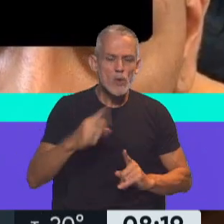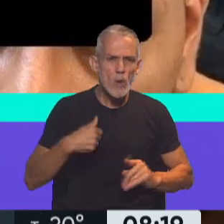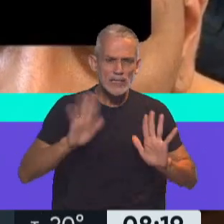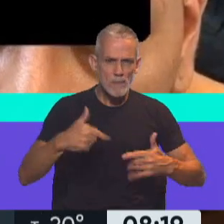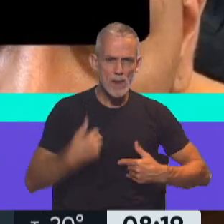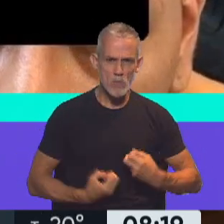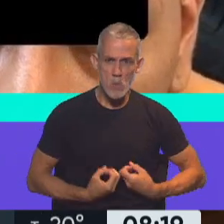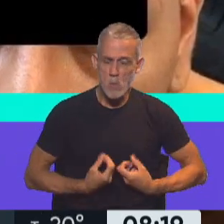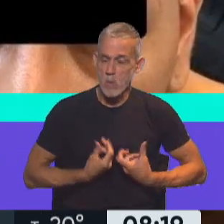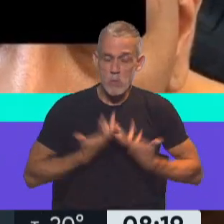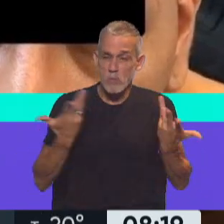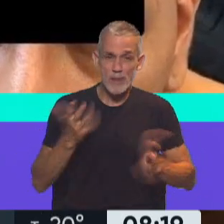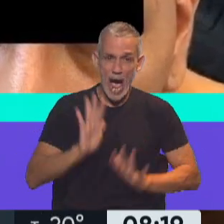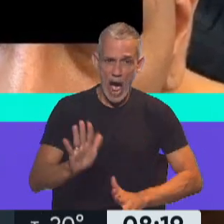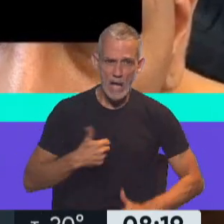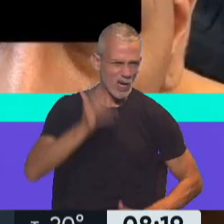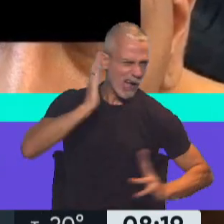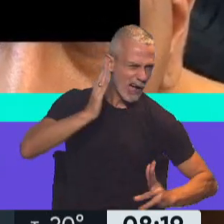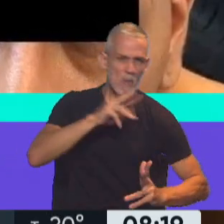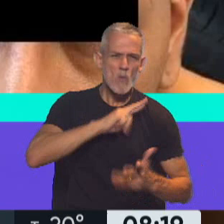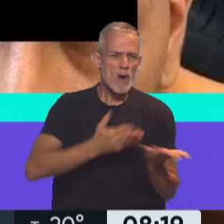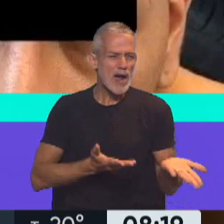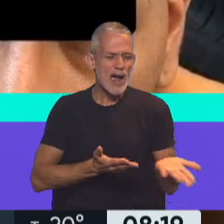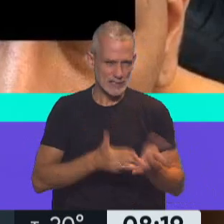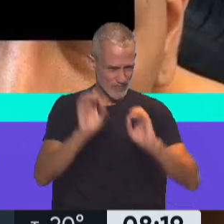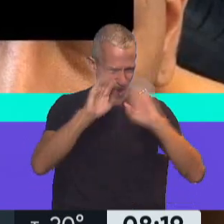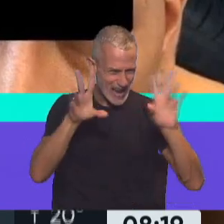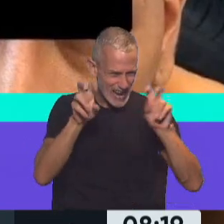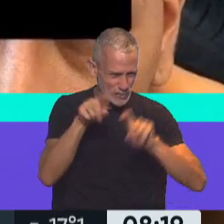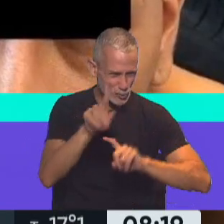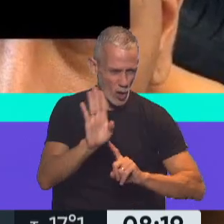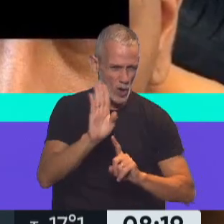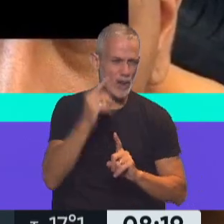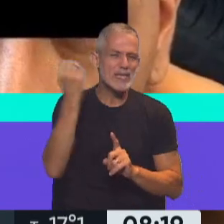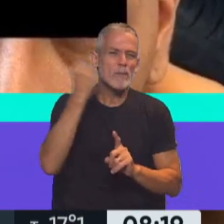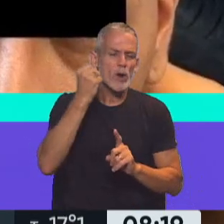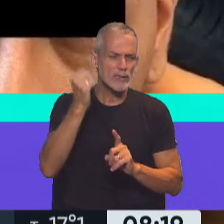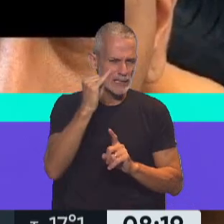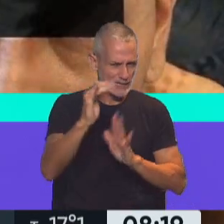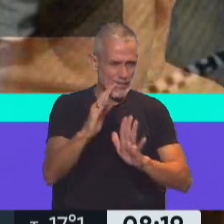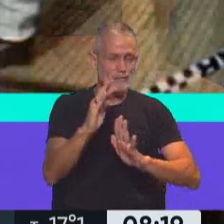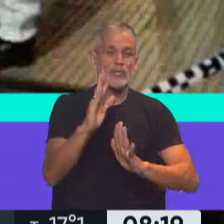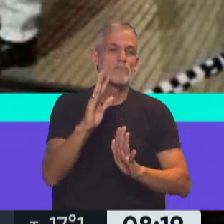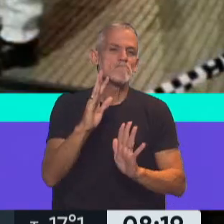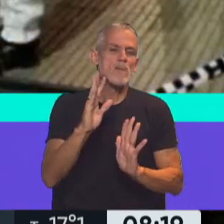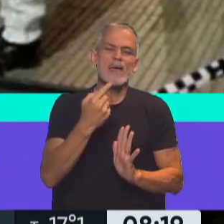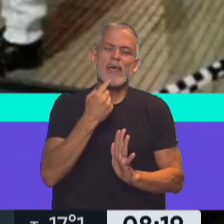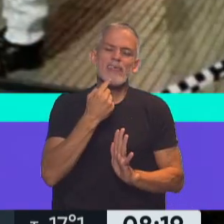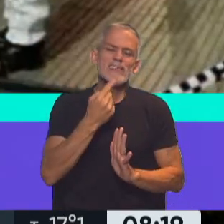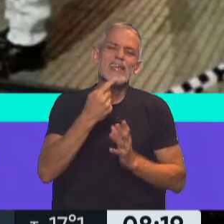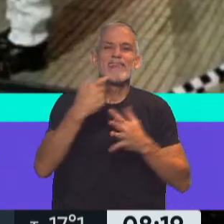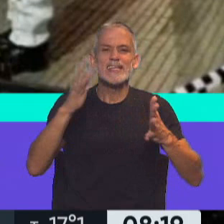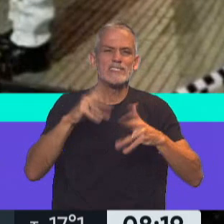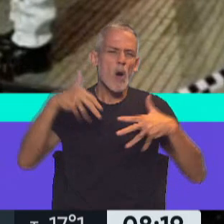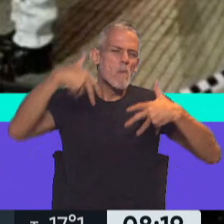ese quizás es un problema. Pero déjame hacer una aclaración que me parece importante. Digo, cuando se dice que no